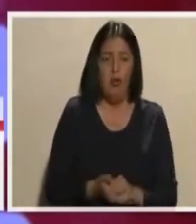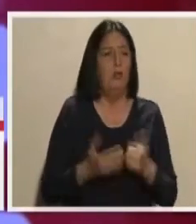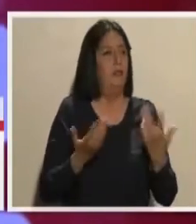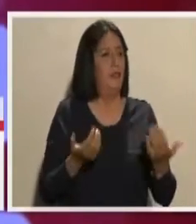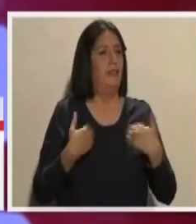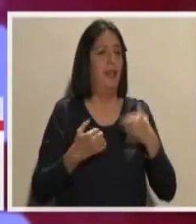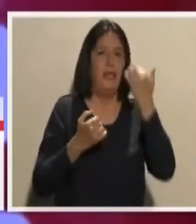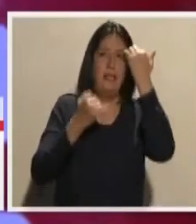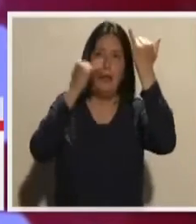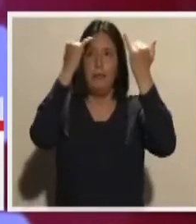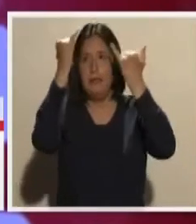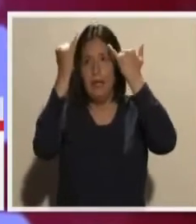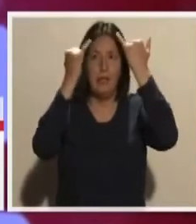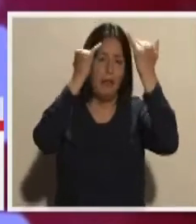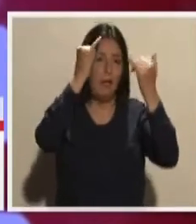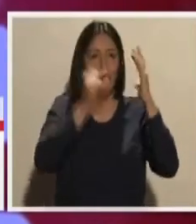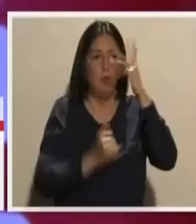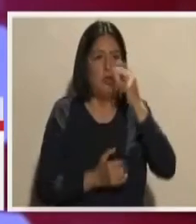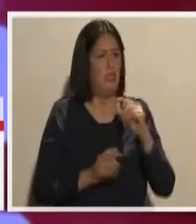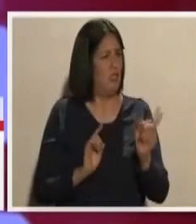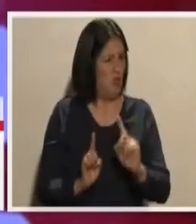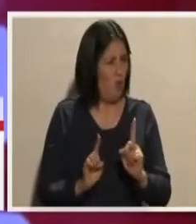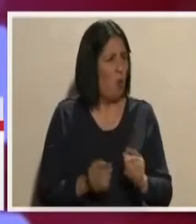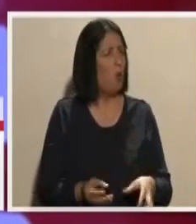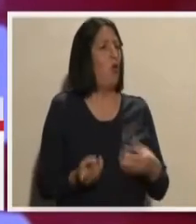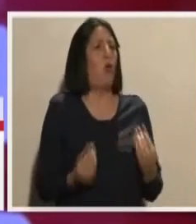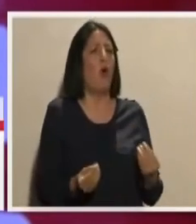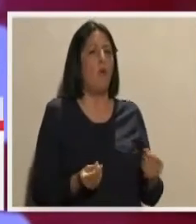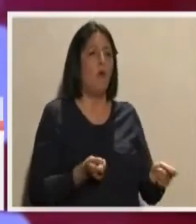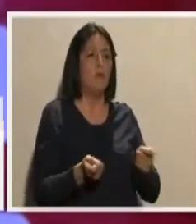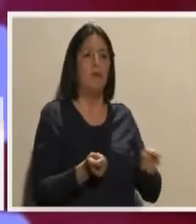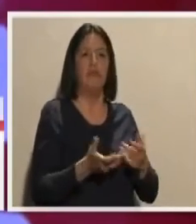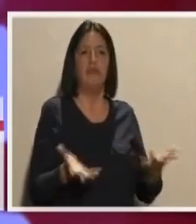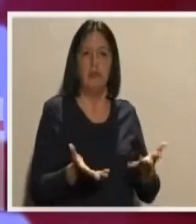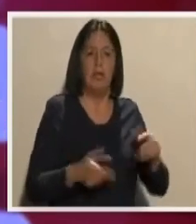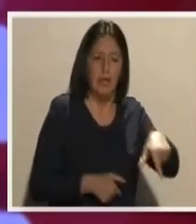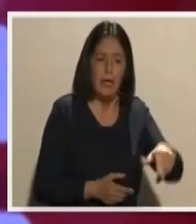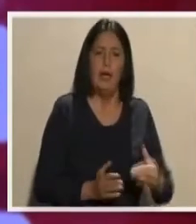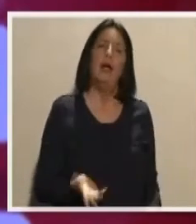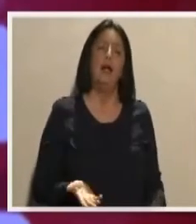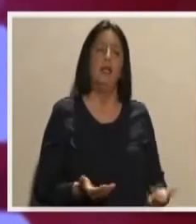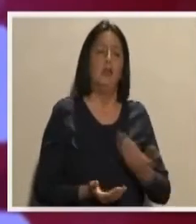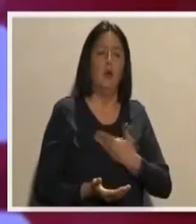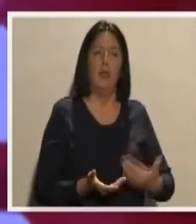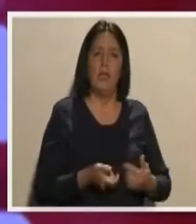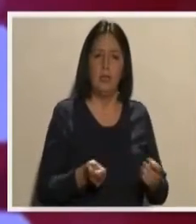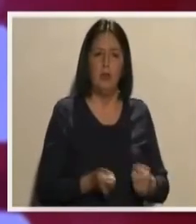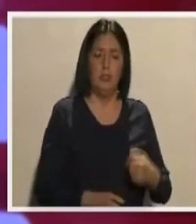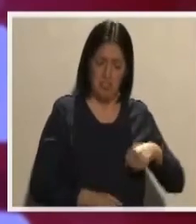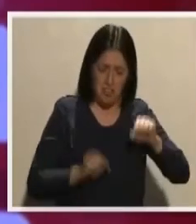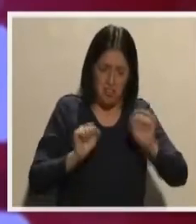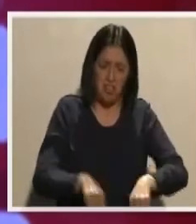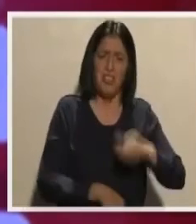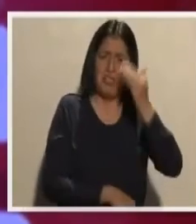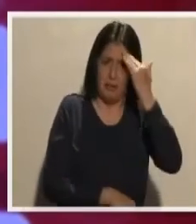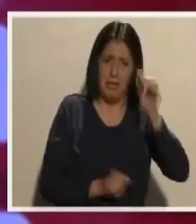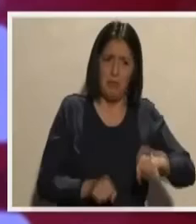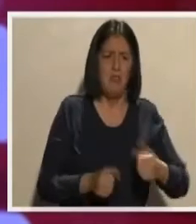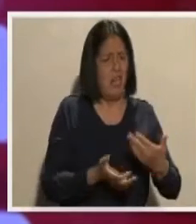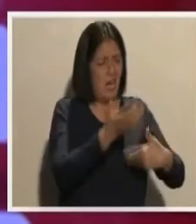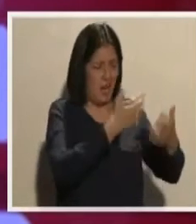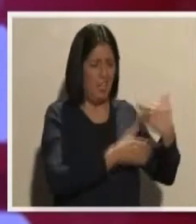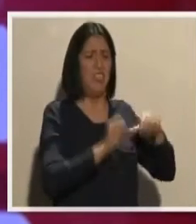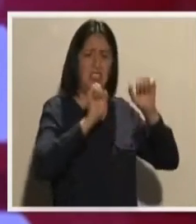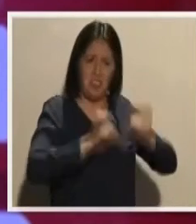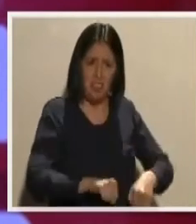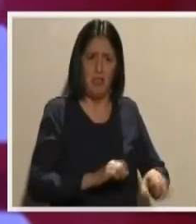tener ideas bonitas, tenemos que saber manejar la hacienda pública y nosotros sabemos cómo hacerlo. Lo hemos hecho